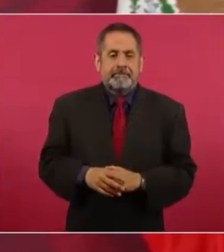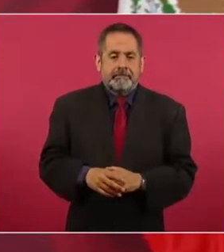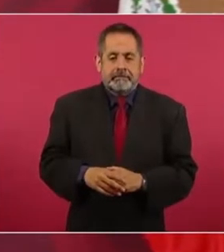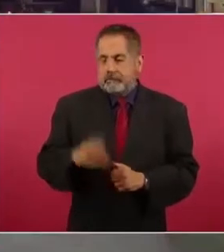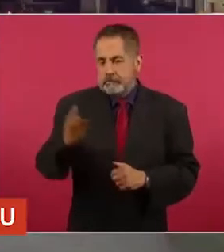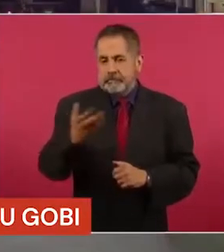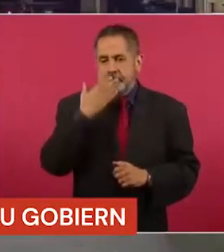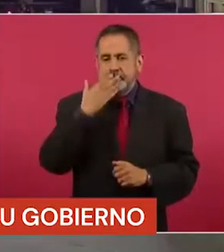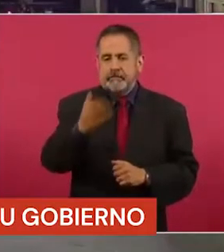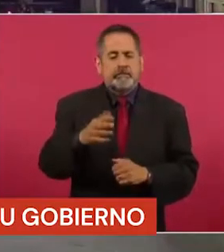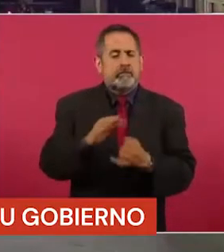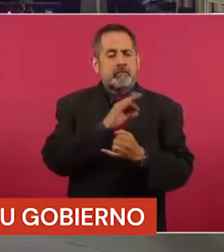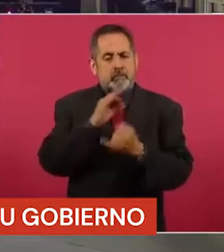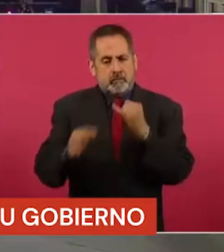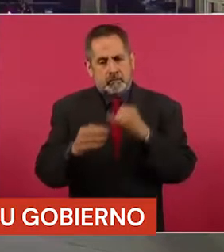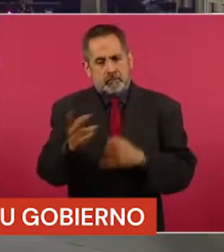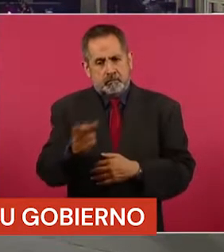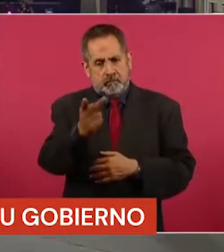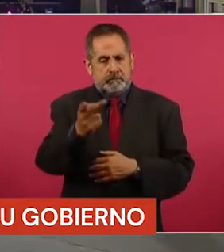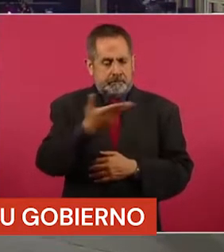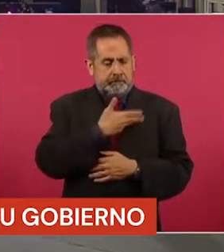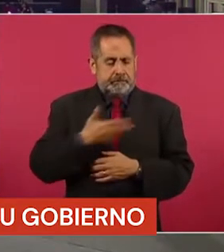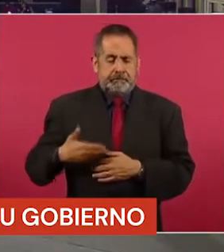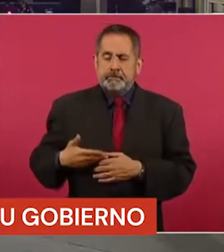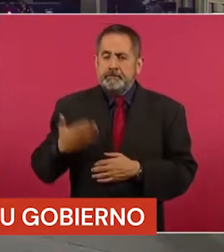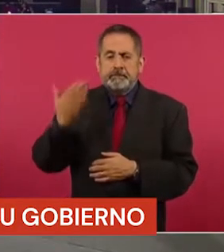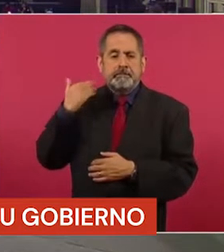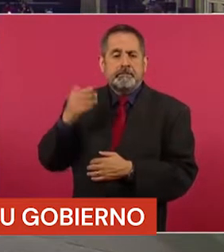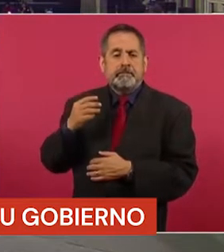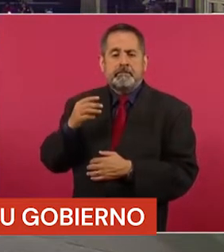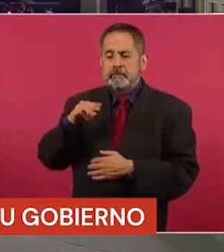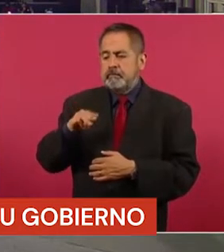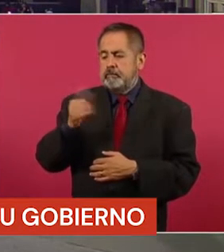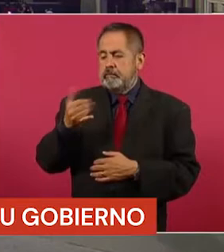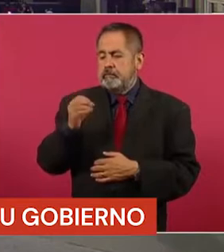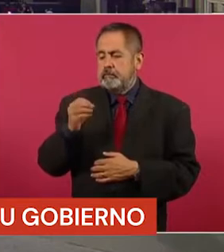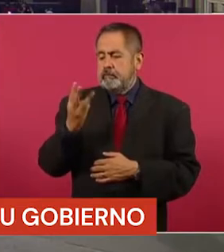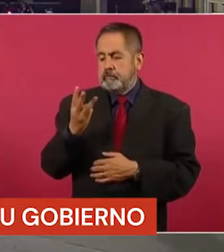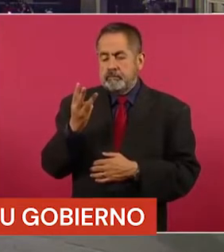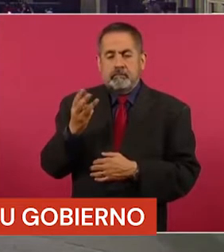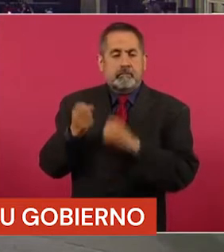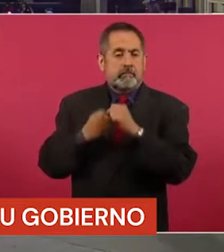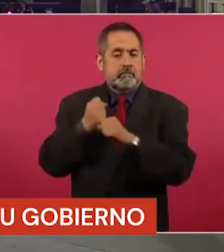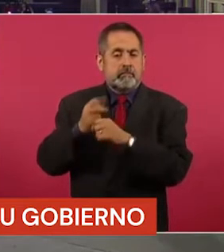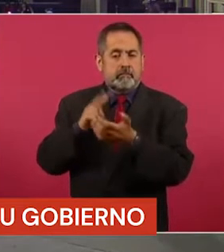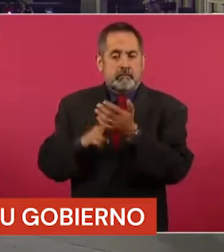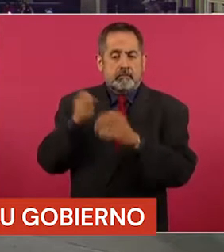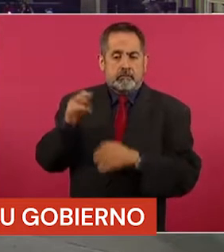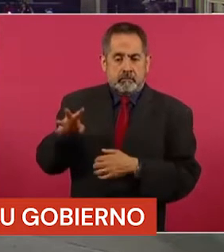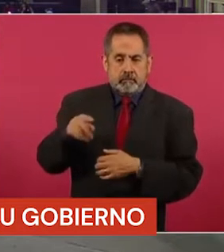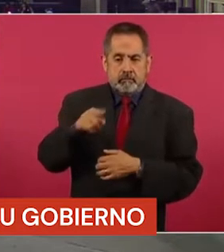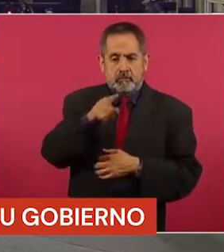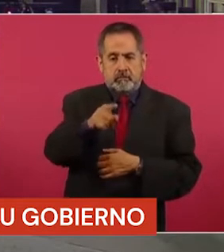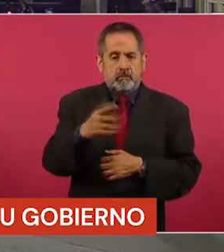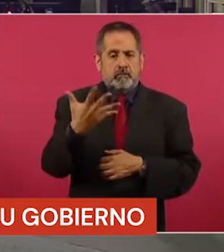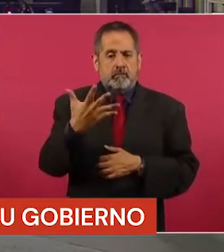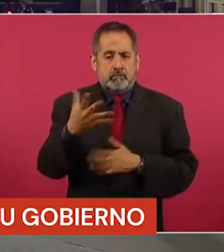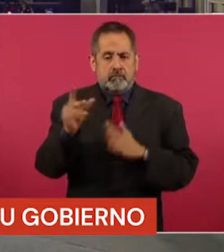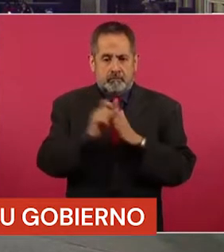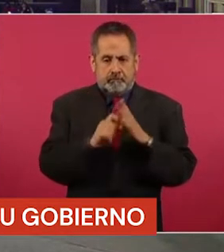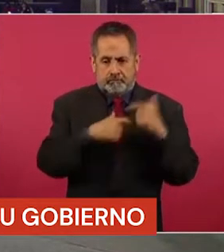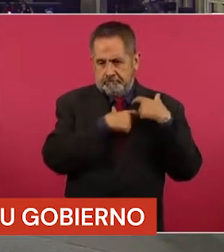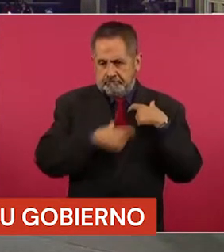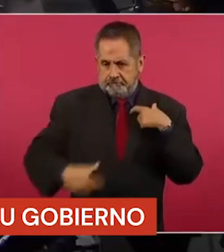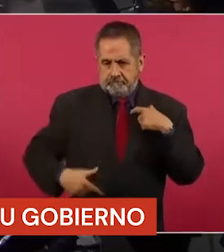Bien, presidente. Ya para finalizar, presidente, el 3 de mayo de 2019, cuando usted tenía apenas 5 meses de haber asumido